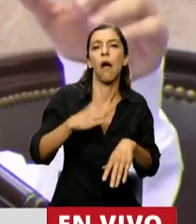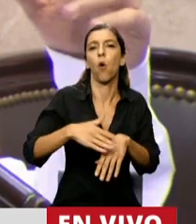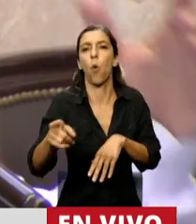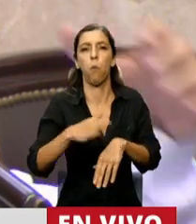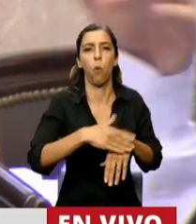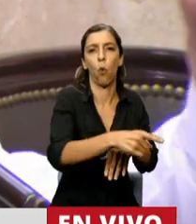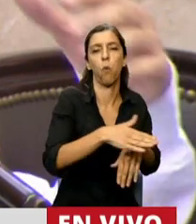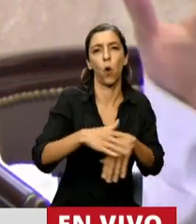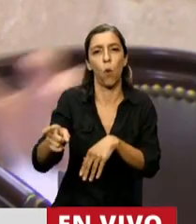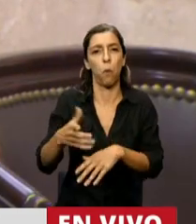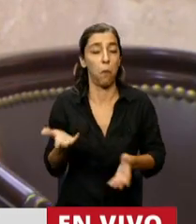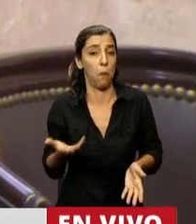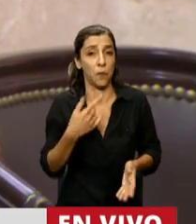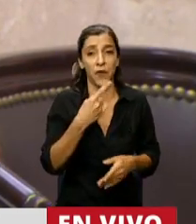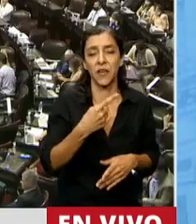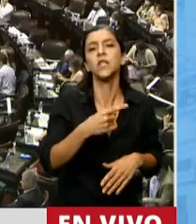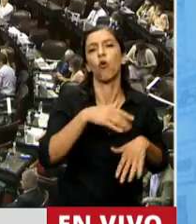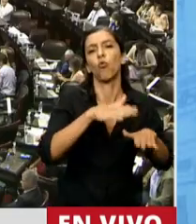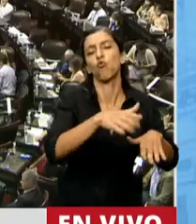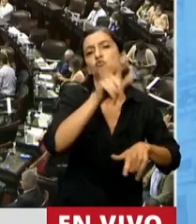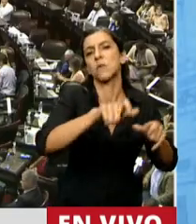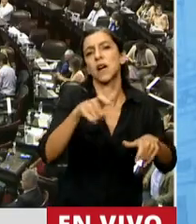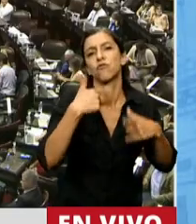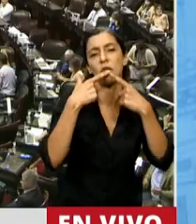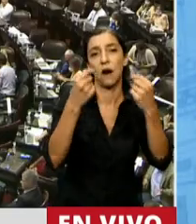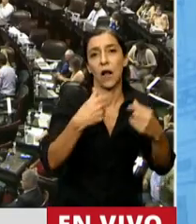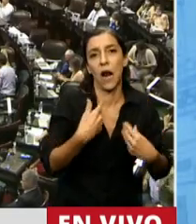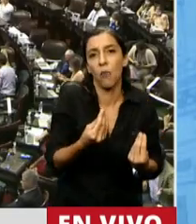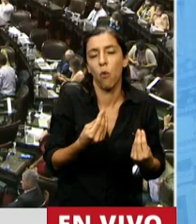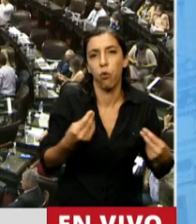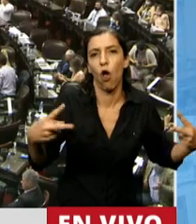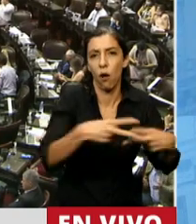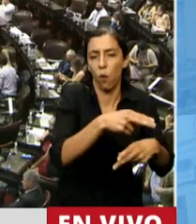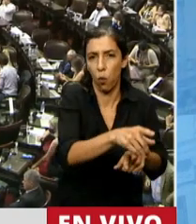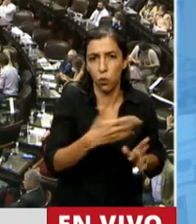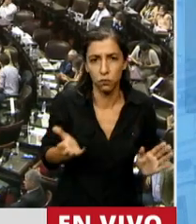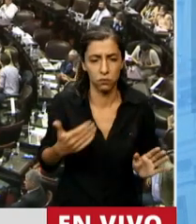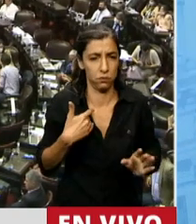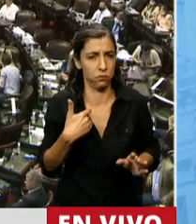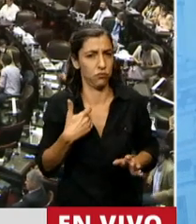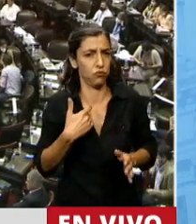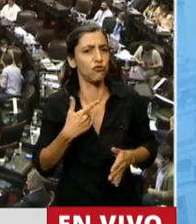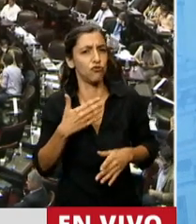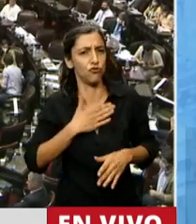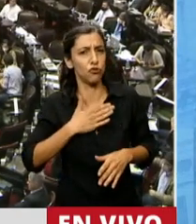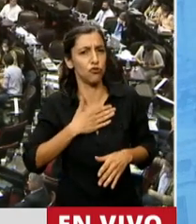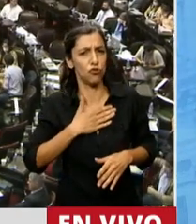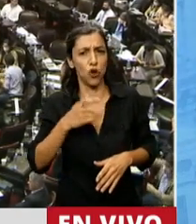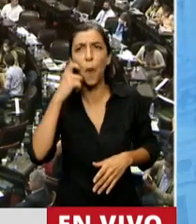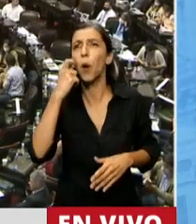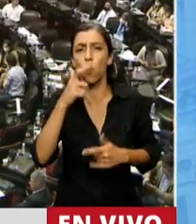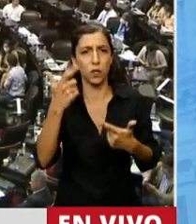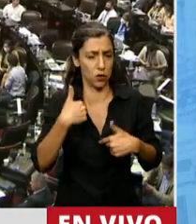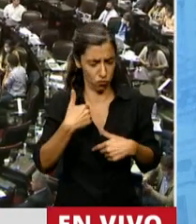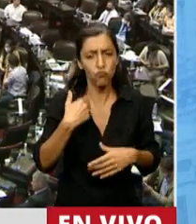eran los militantes que habían reclamado en contra del ajuste. Yo soy un militante sindical y no me avergüenzo. Y no me avergüenzo por lo